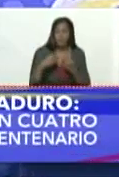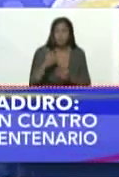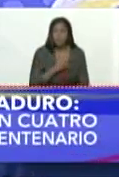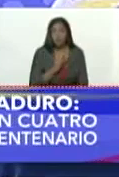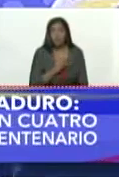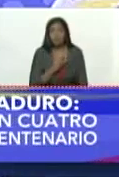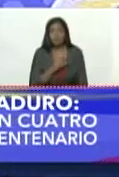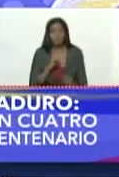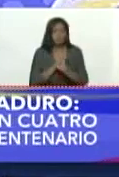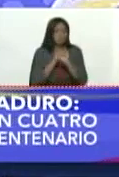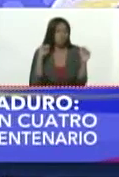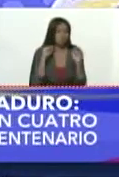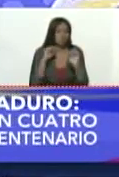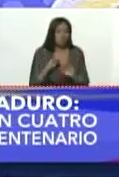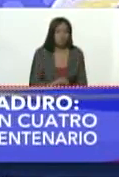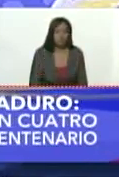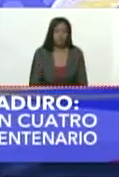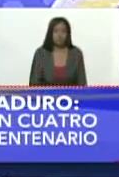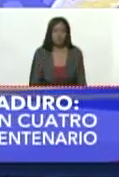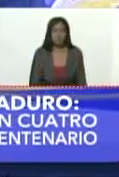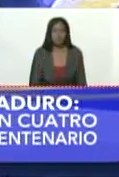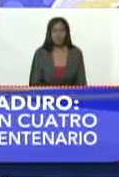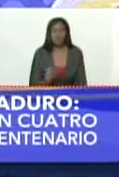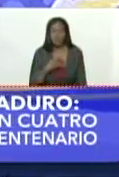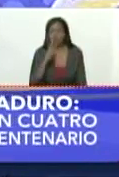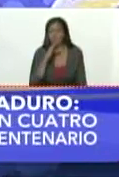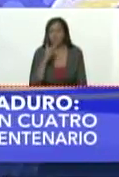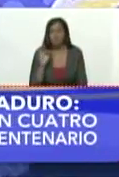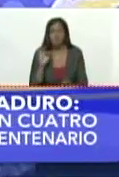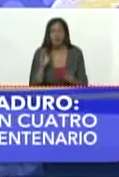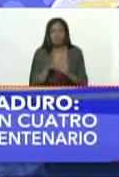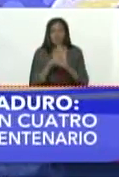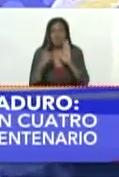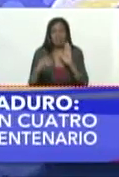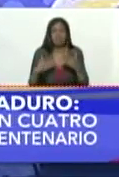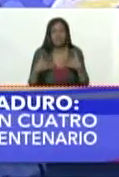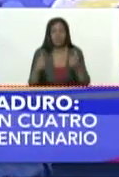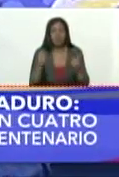universidad, imposible. No tiene derecho a la salud pública.